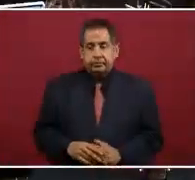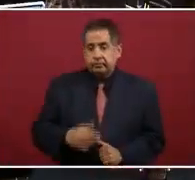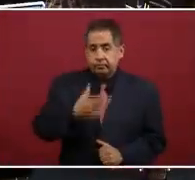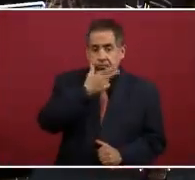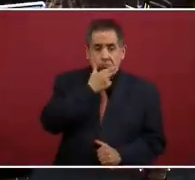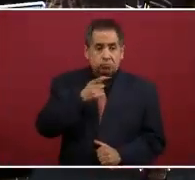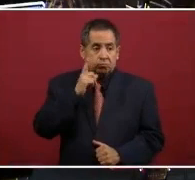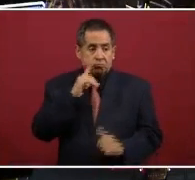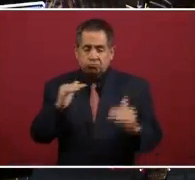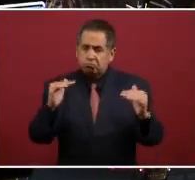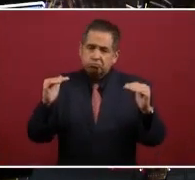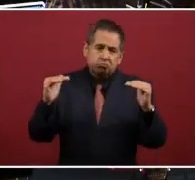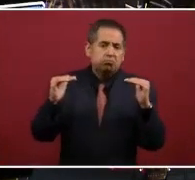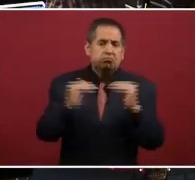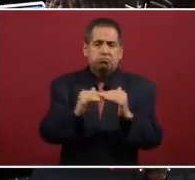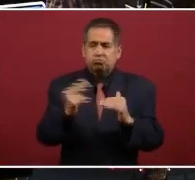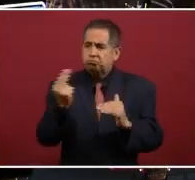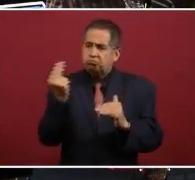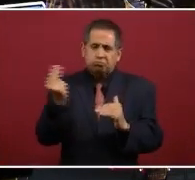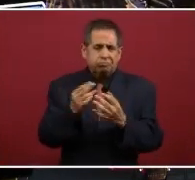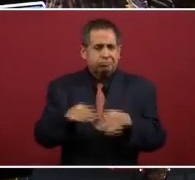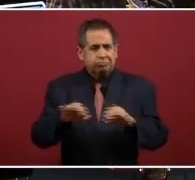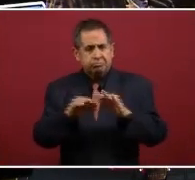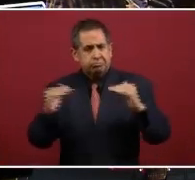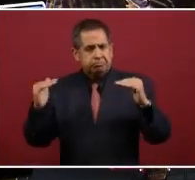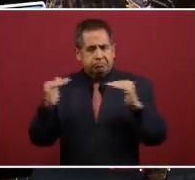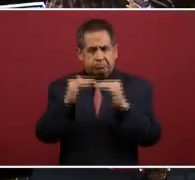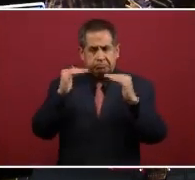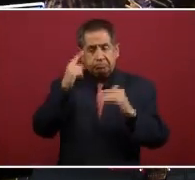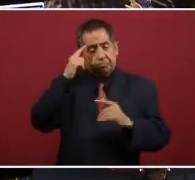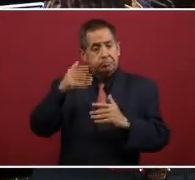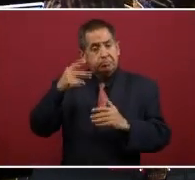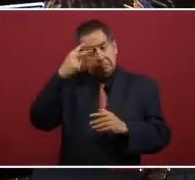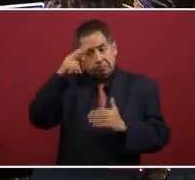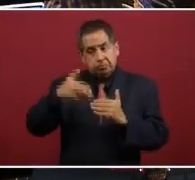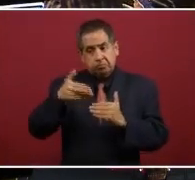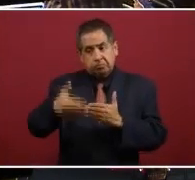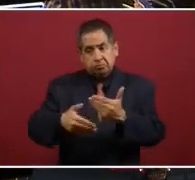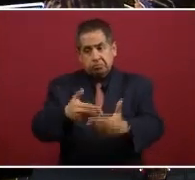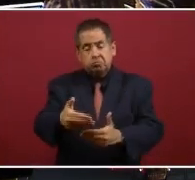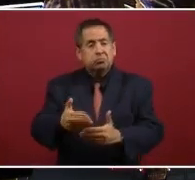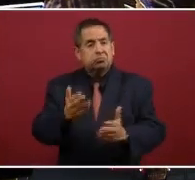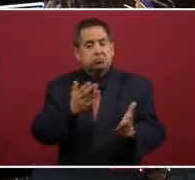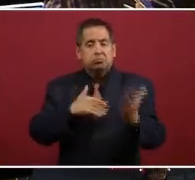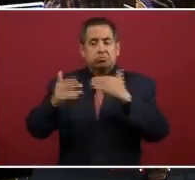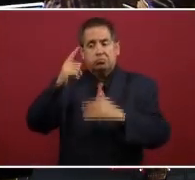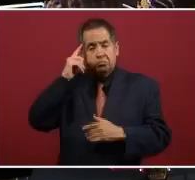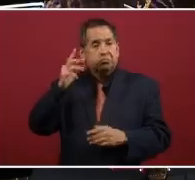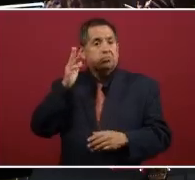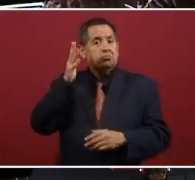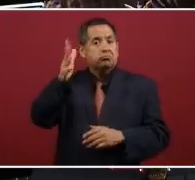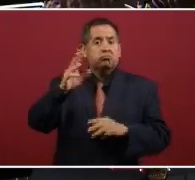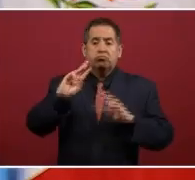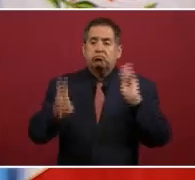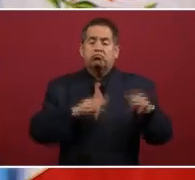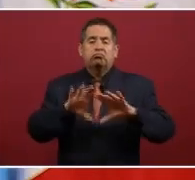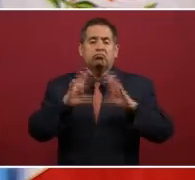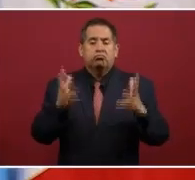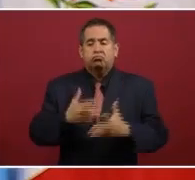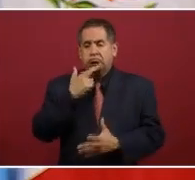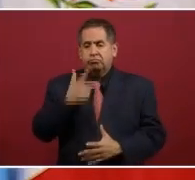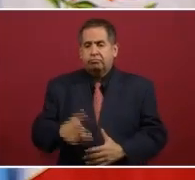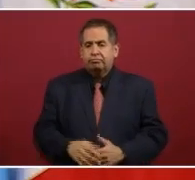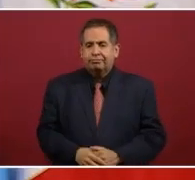género es esencial para el avance, para que México progrese y también para que el mundo sea un lugar mejor.